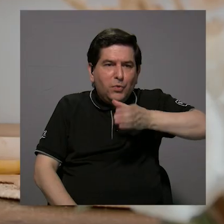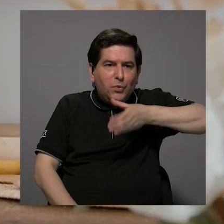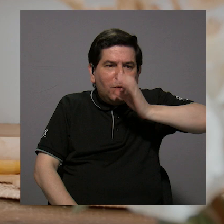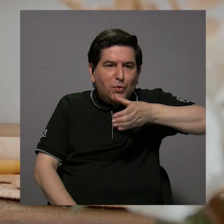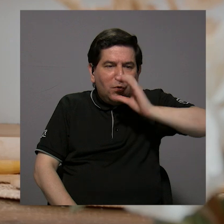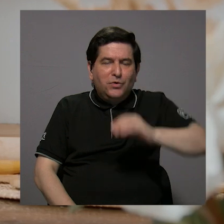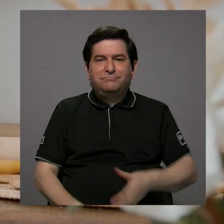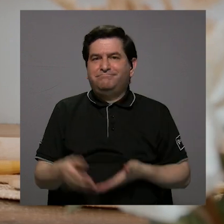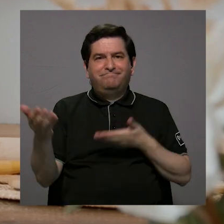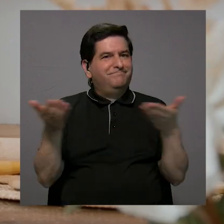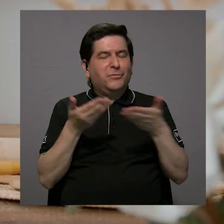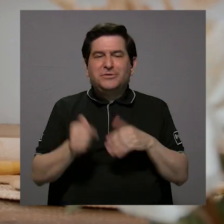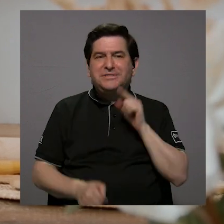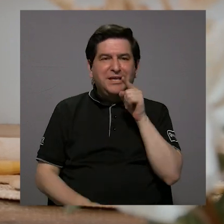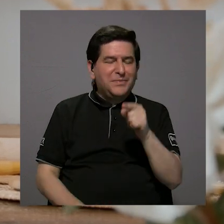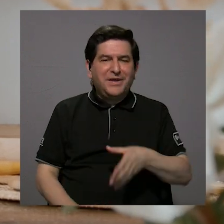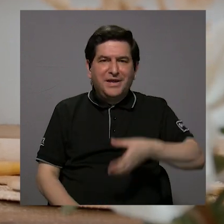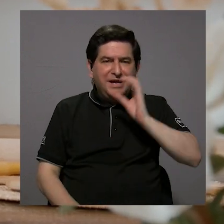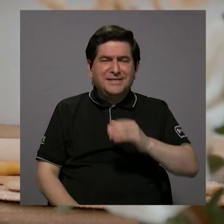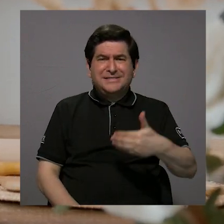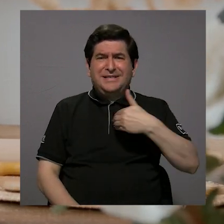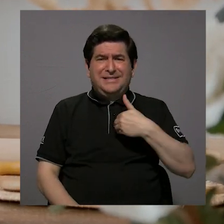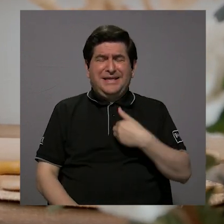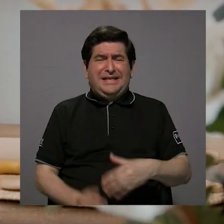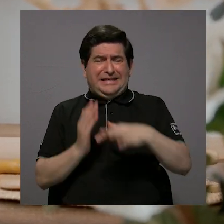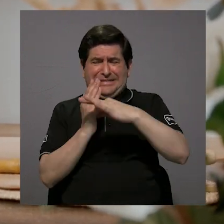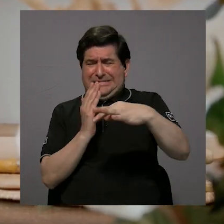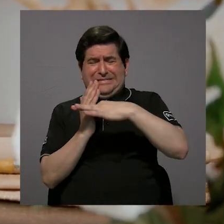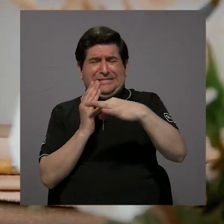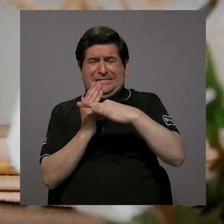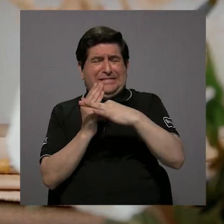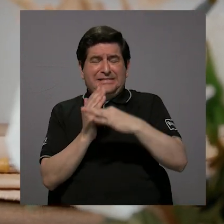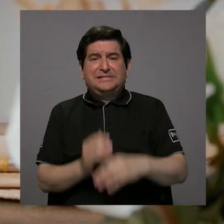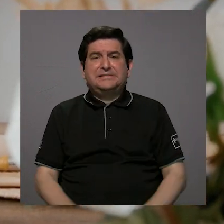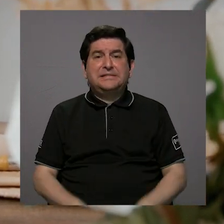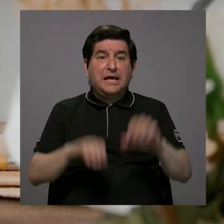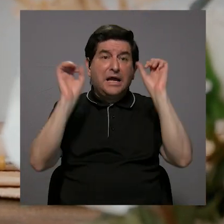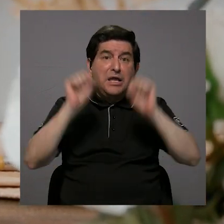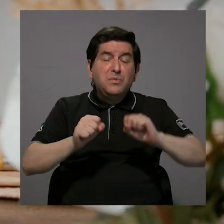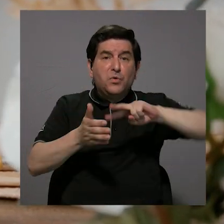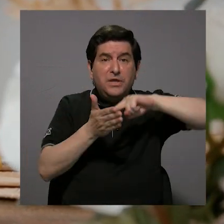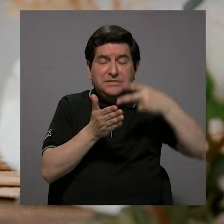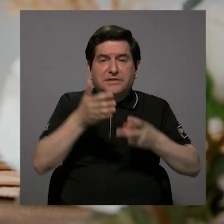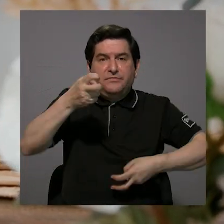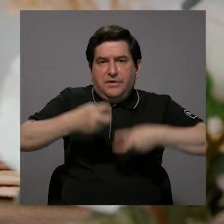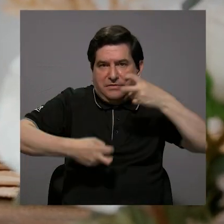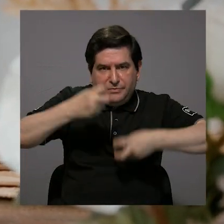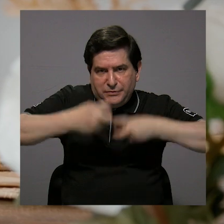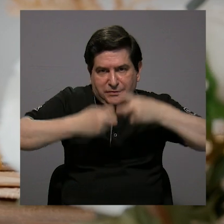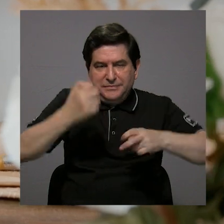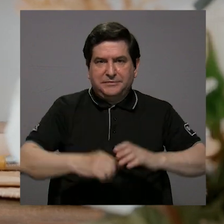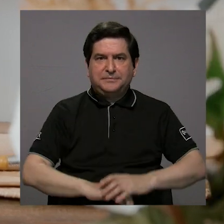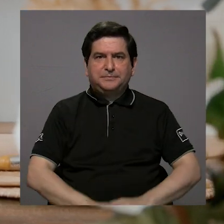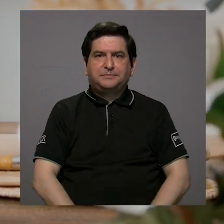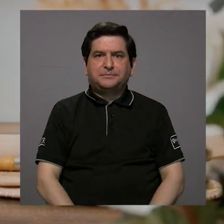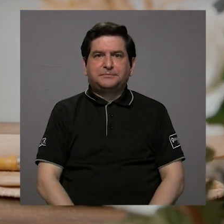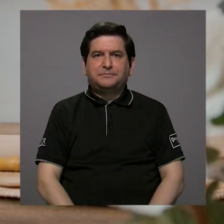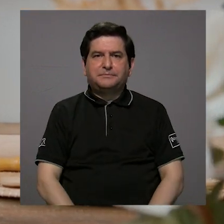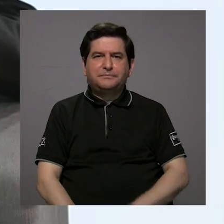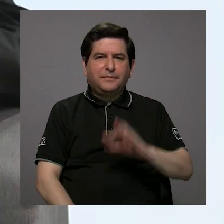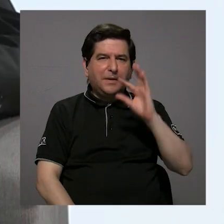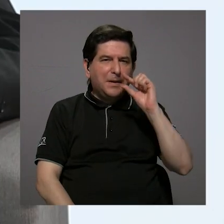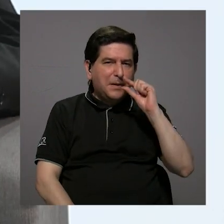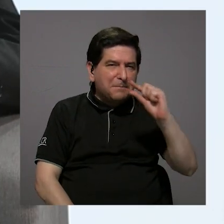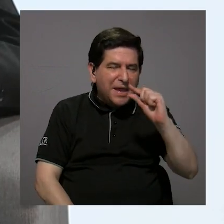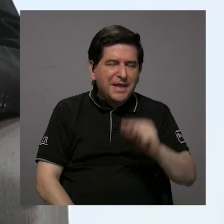líquido, no nos sirve que ese líquido tenga mucha grasa, y nos vaya a provocar problemas, claro. ¿Verdad? Una